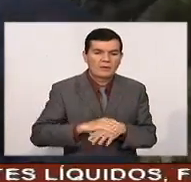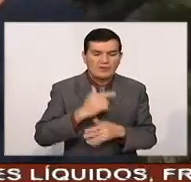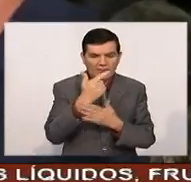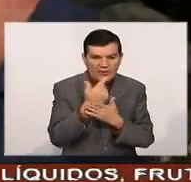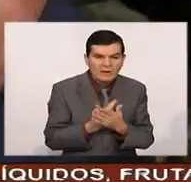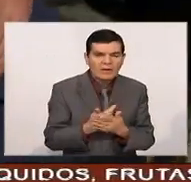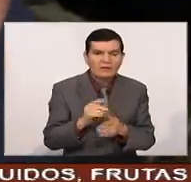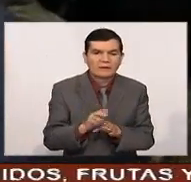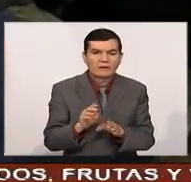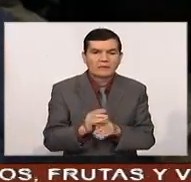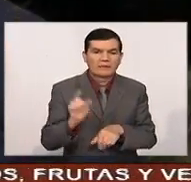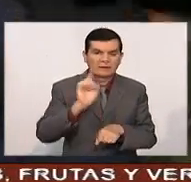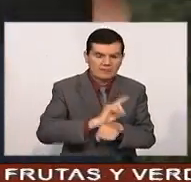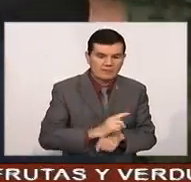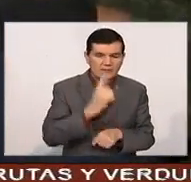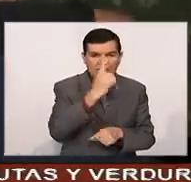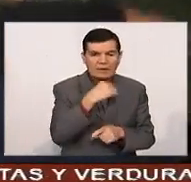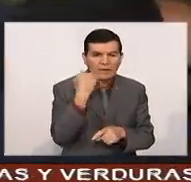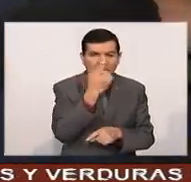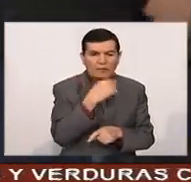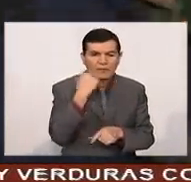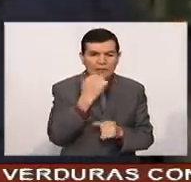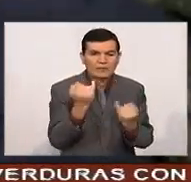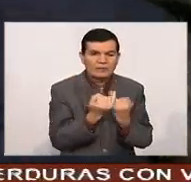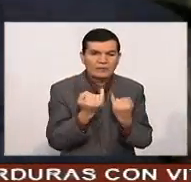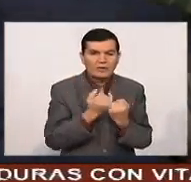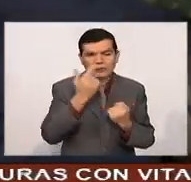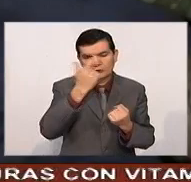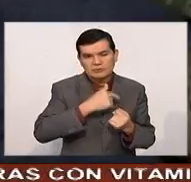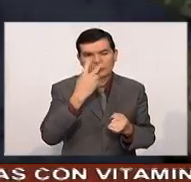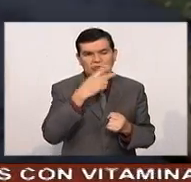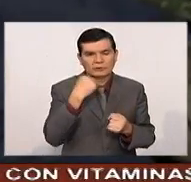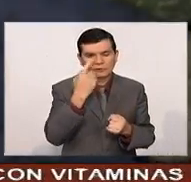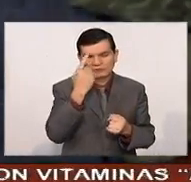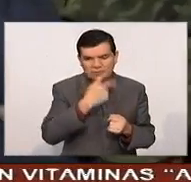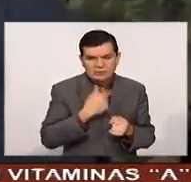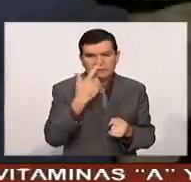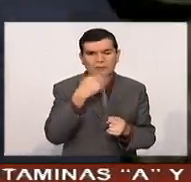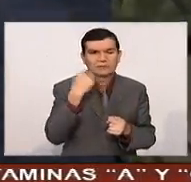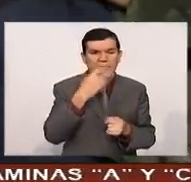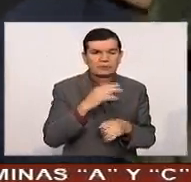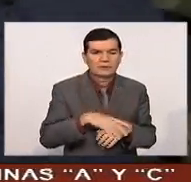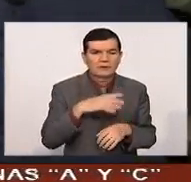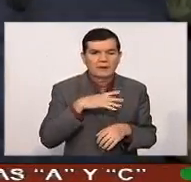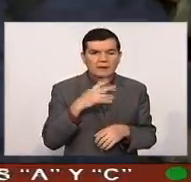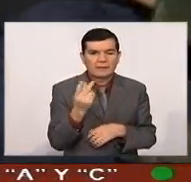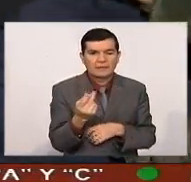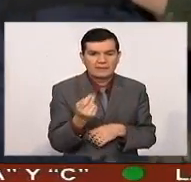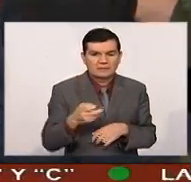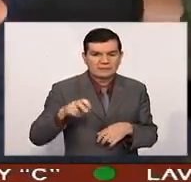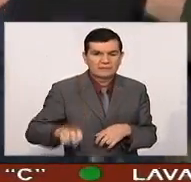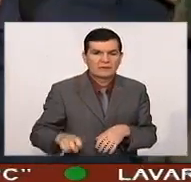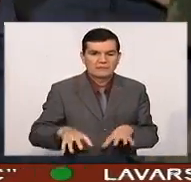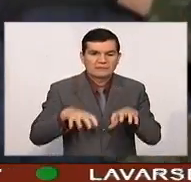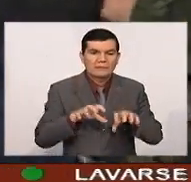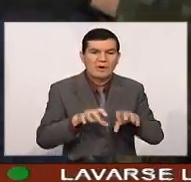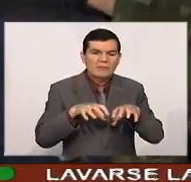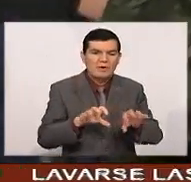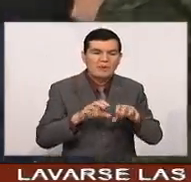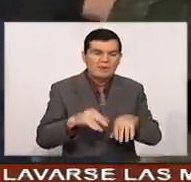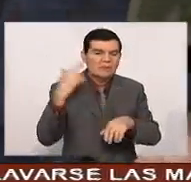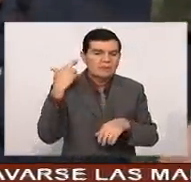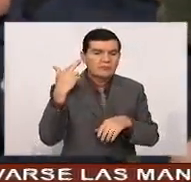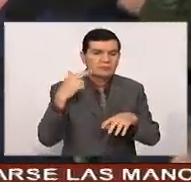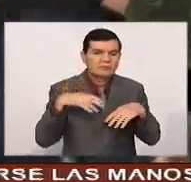lista, tanto en el día, cada hora, como en la noche, cada 2 horas. Y además dice, hay un perro al lado de que ladra mucho y también